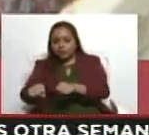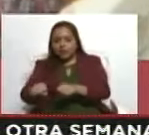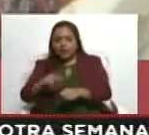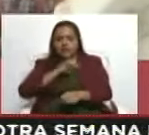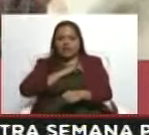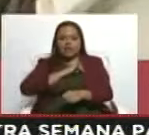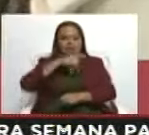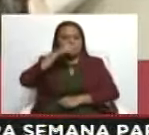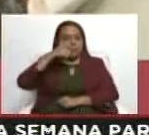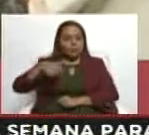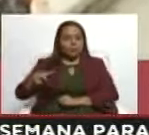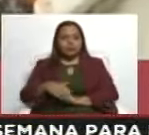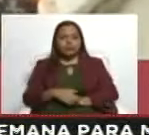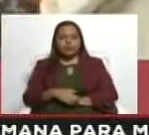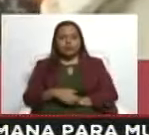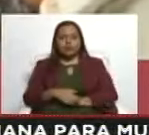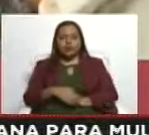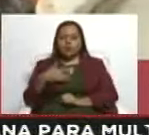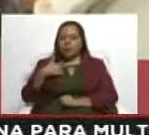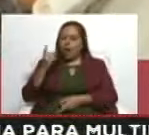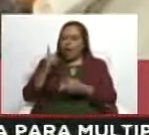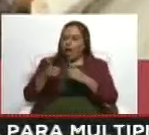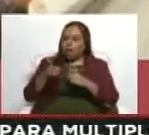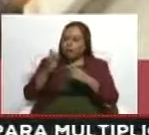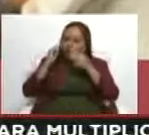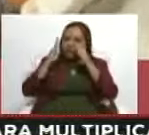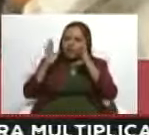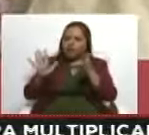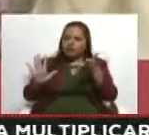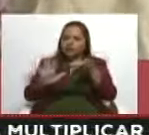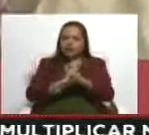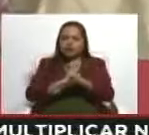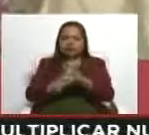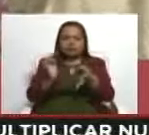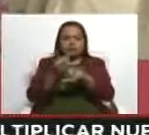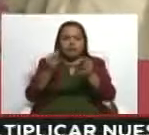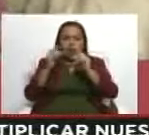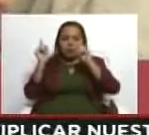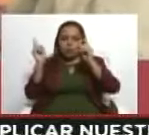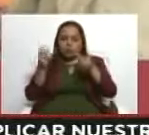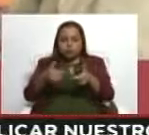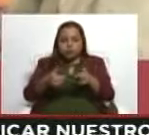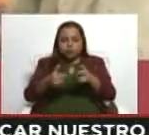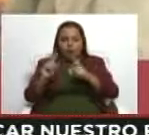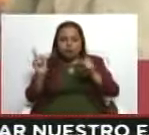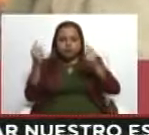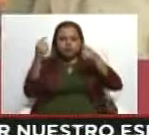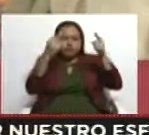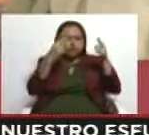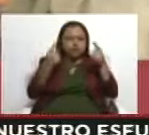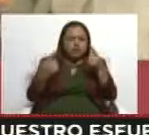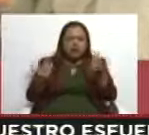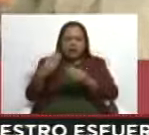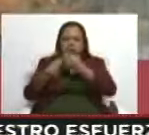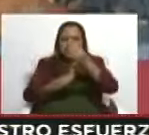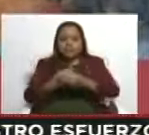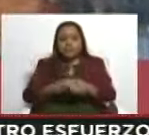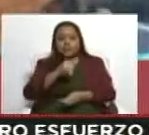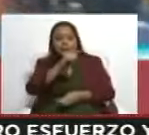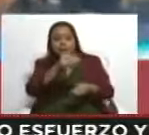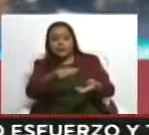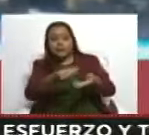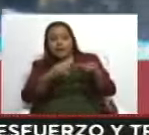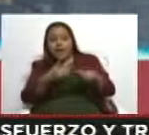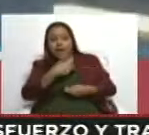identidad de los pueblos. Hay algo que me llamó mucho la atención, que fue el espectáculo de drones. ¿Qué le parece a usted? Esos drones me los dieron